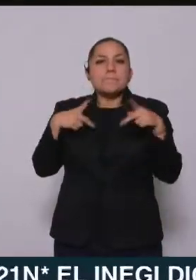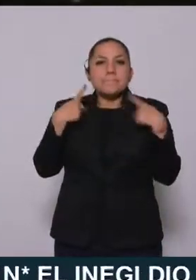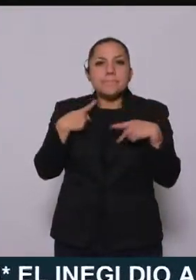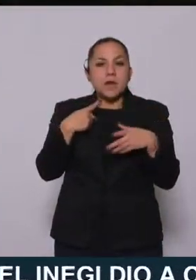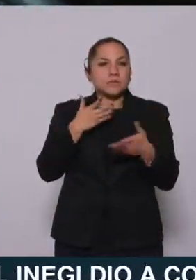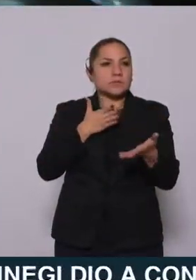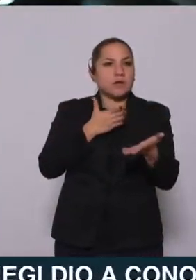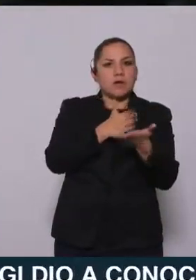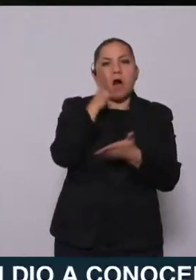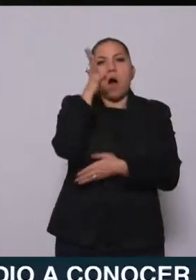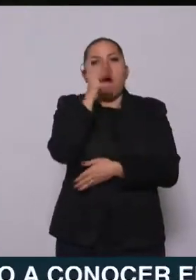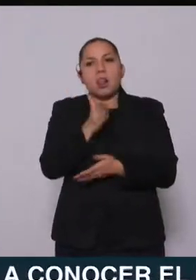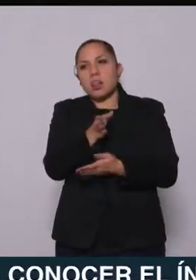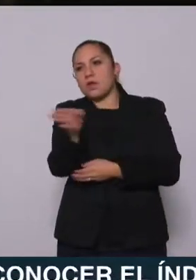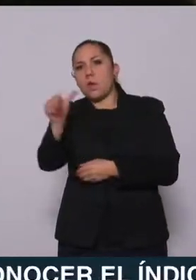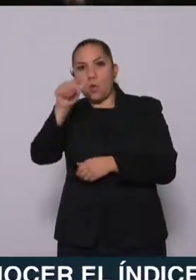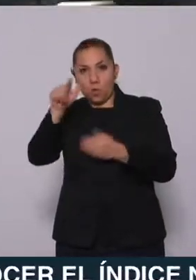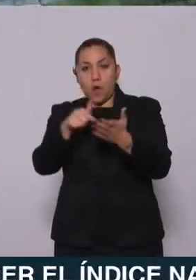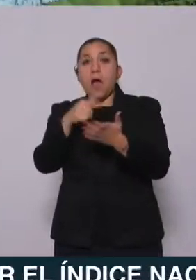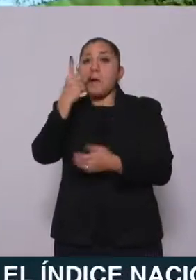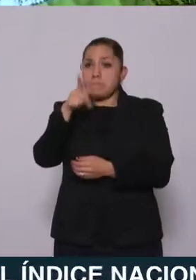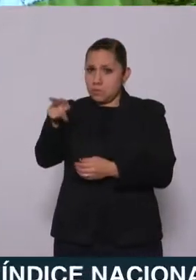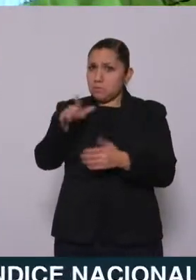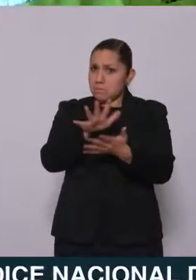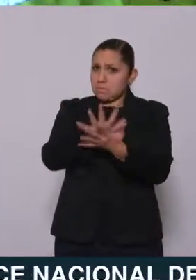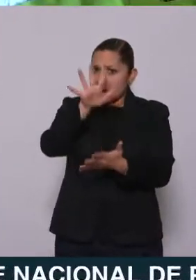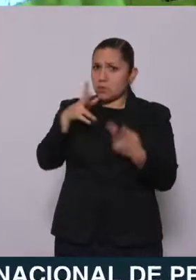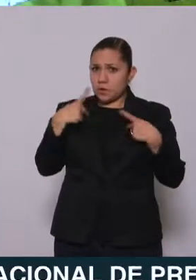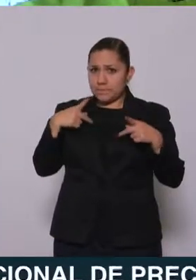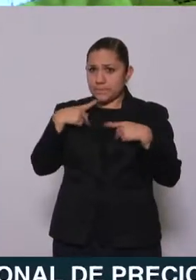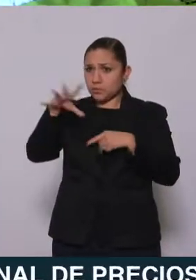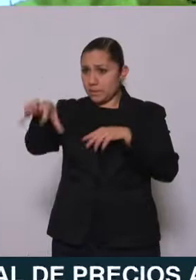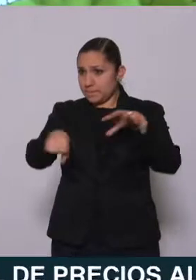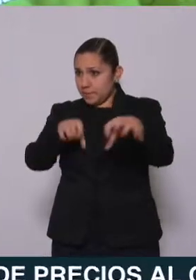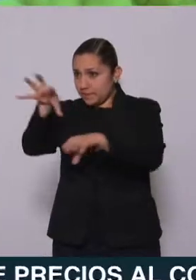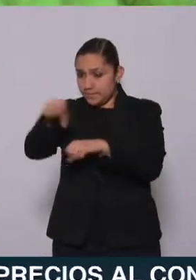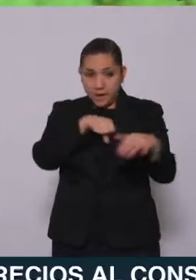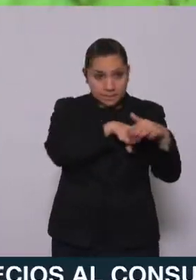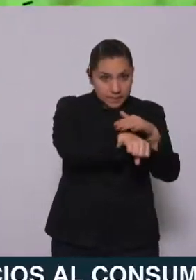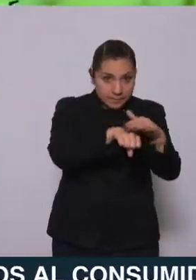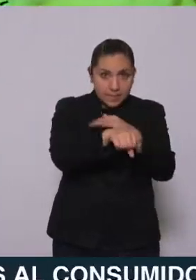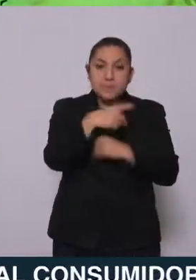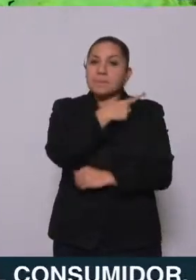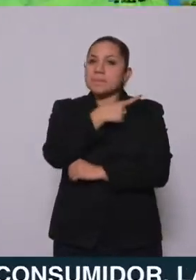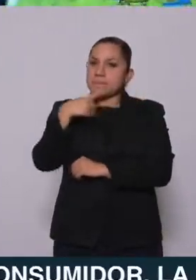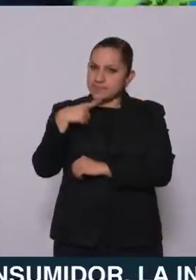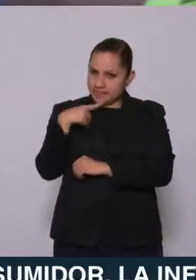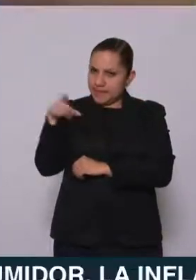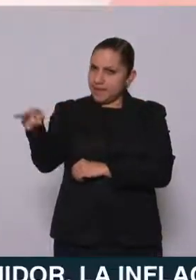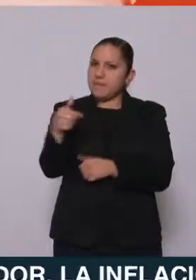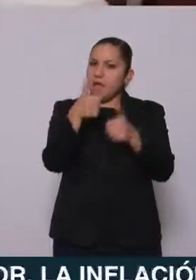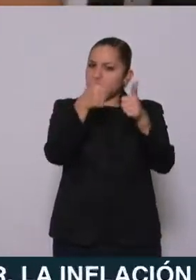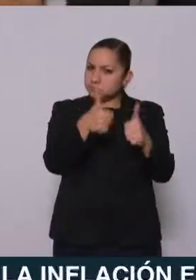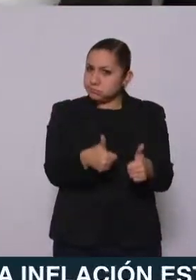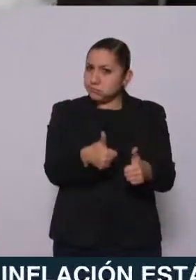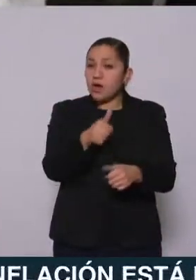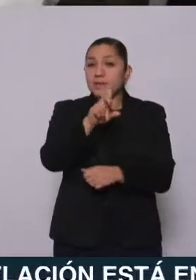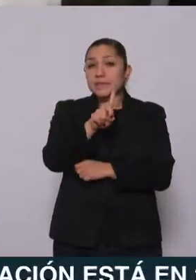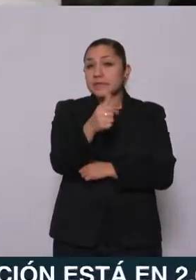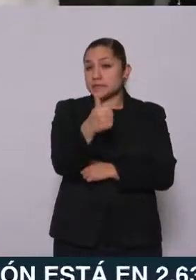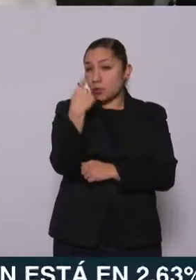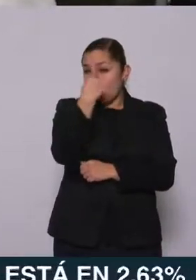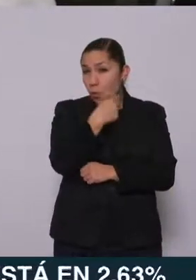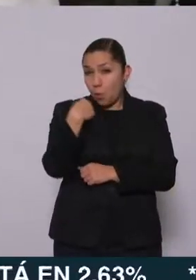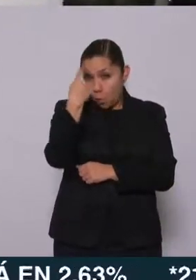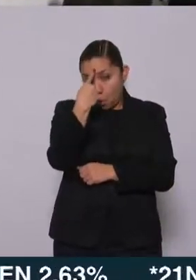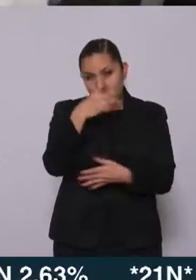cuales 4,000 han cubierto el 100% de sus sentencias que pueden llegar hasta 36 horas de arresto. Se ha